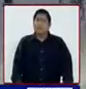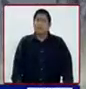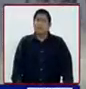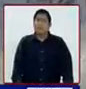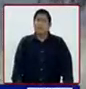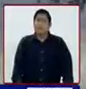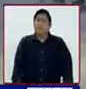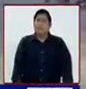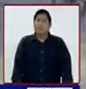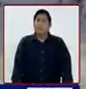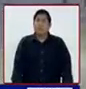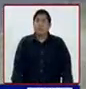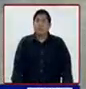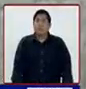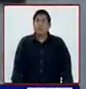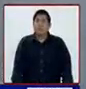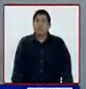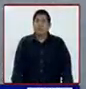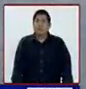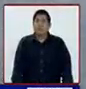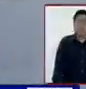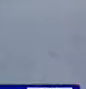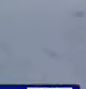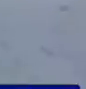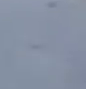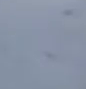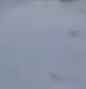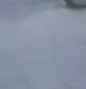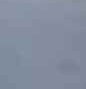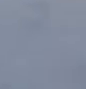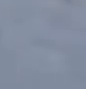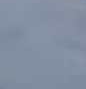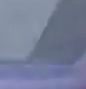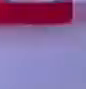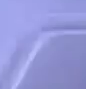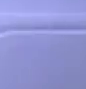No es así, pero no es así.